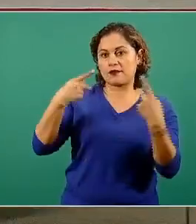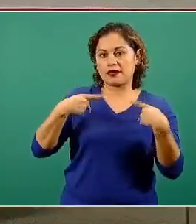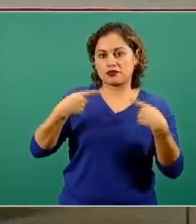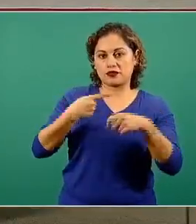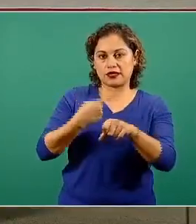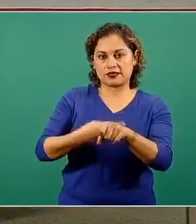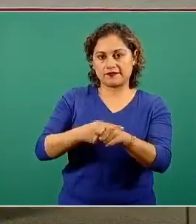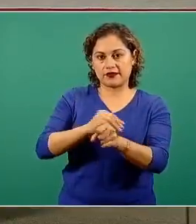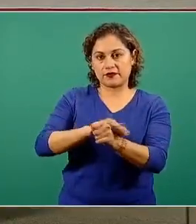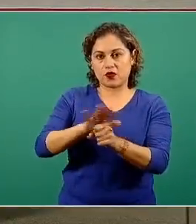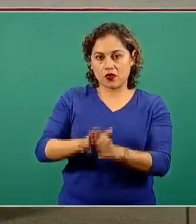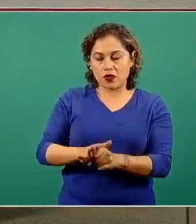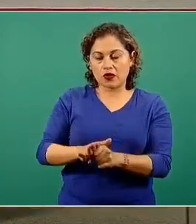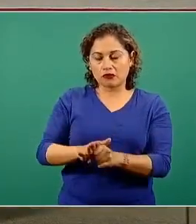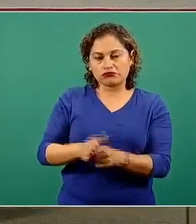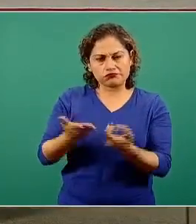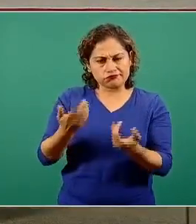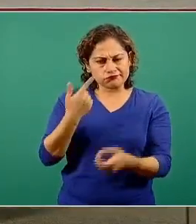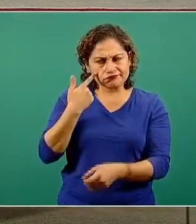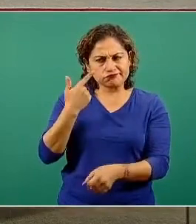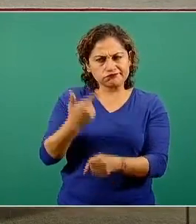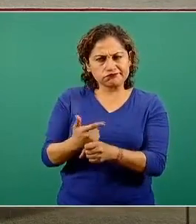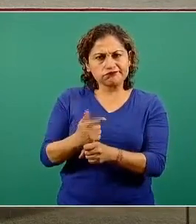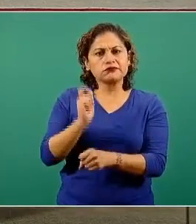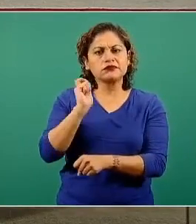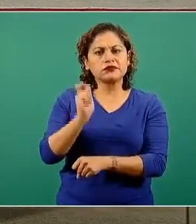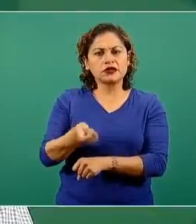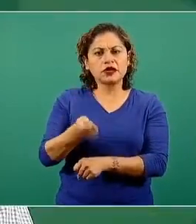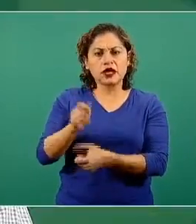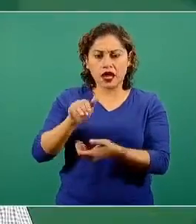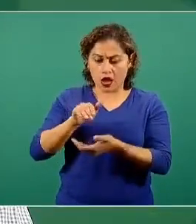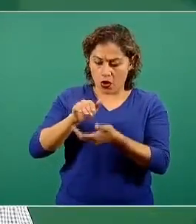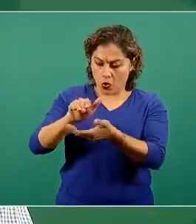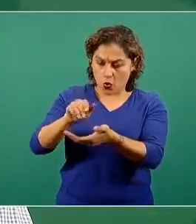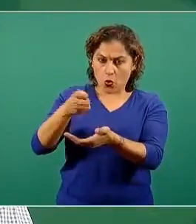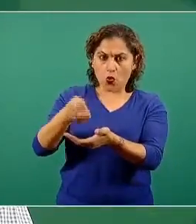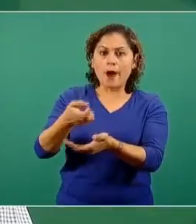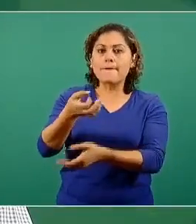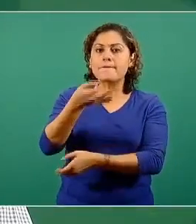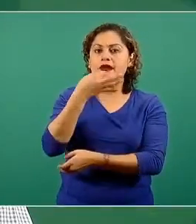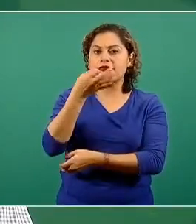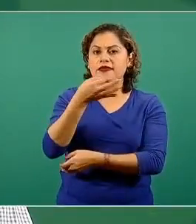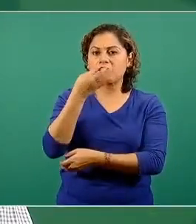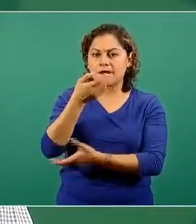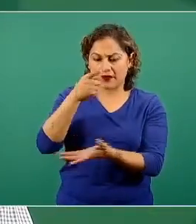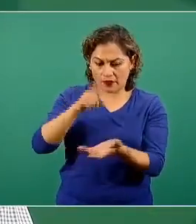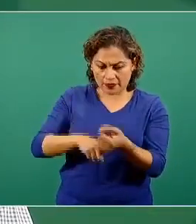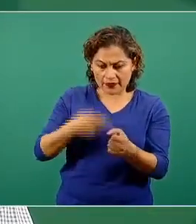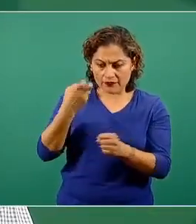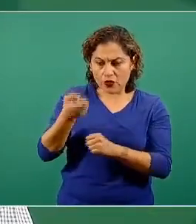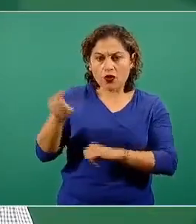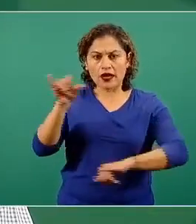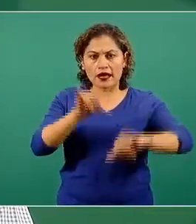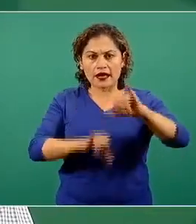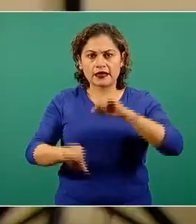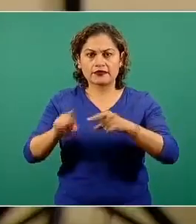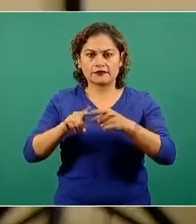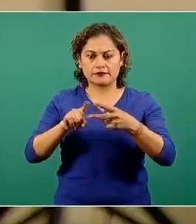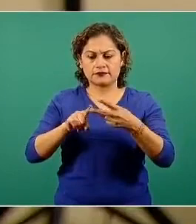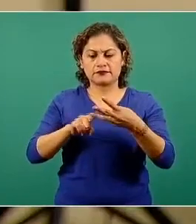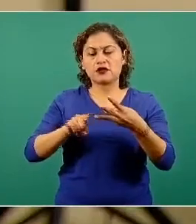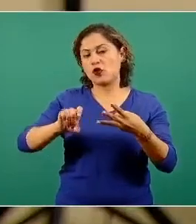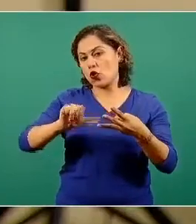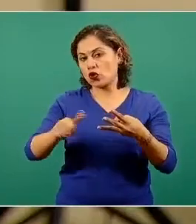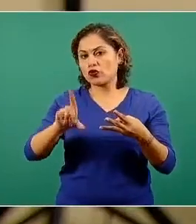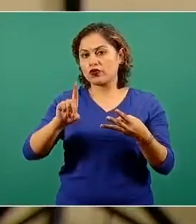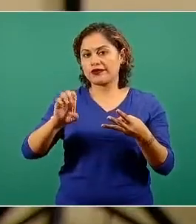normalmente se les recetan pues una cantidad amplia de medicamentos que incluyen estos y otros como la dexametasona, ¿no?,